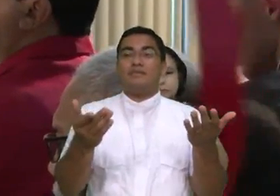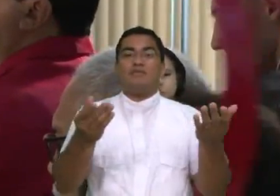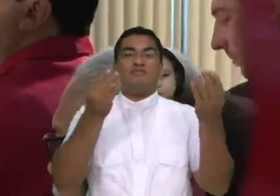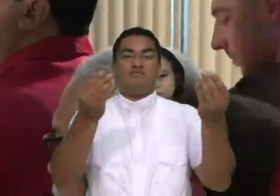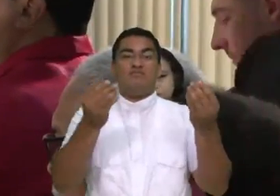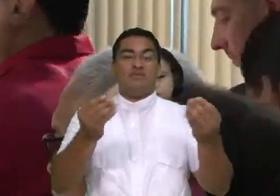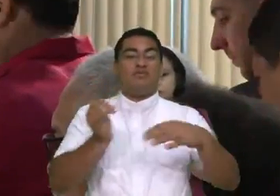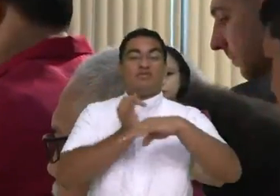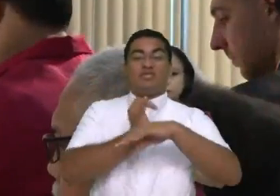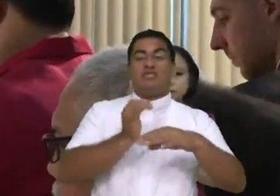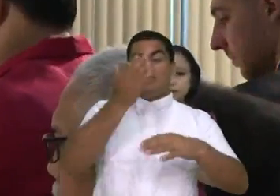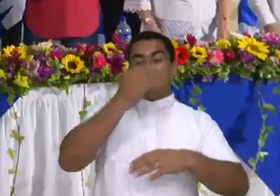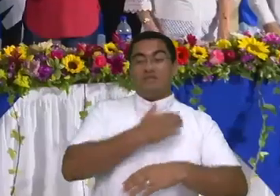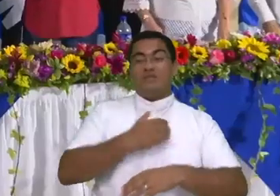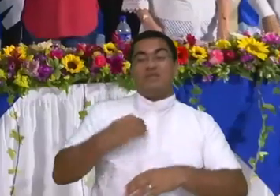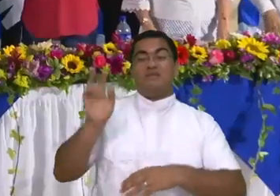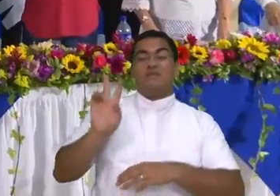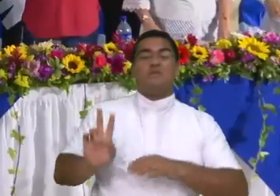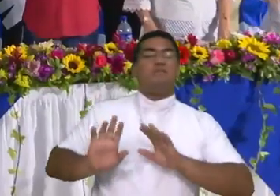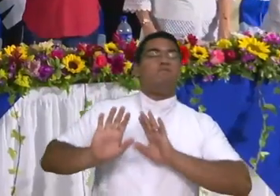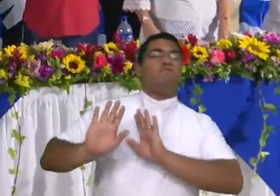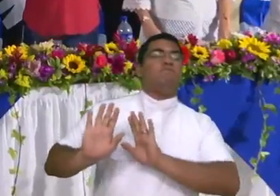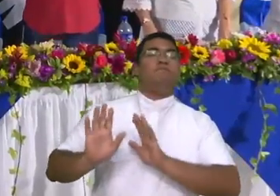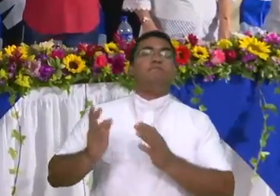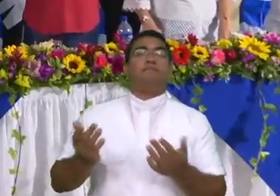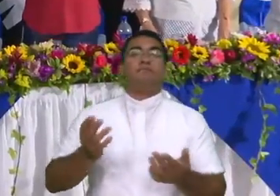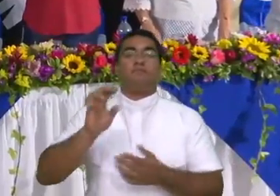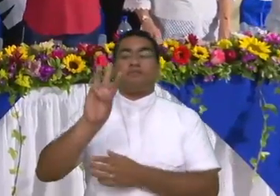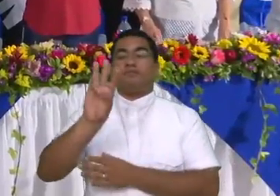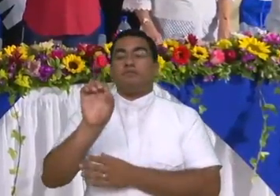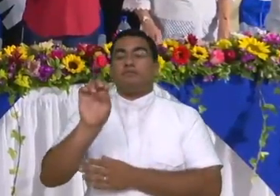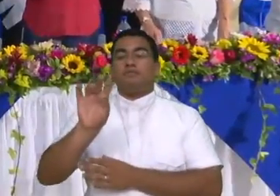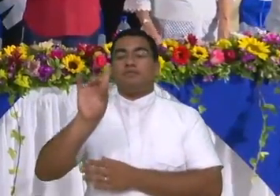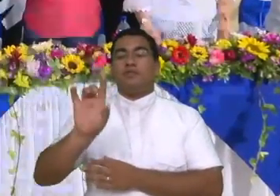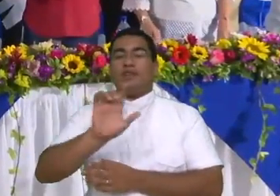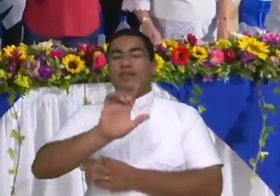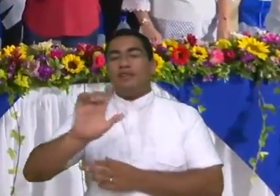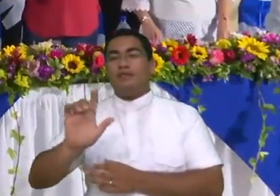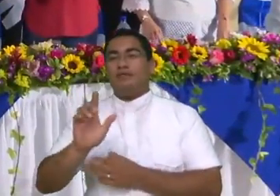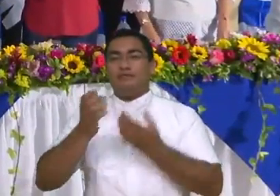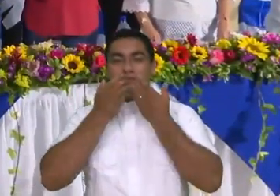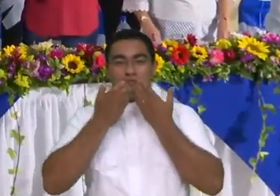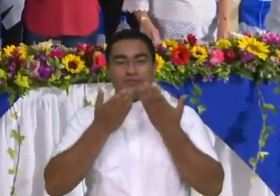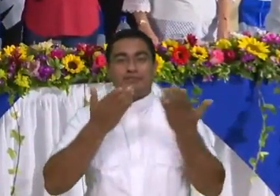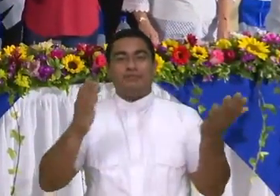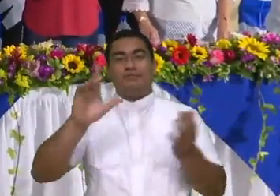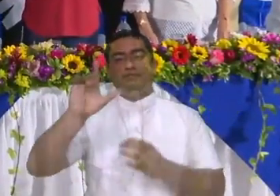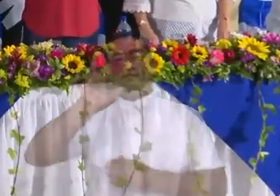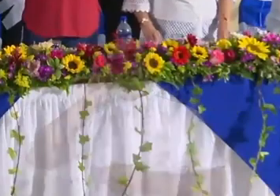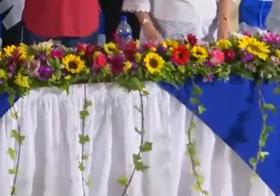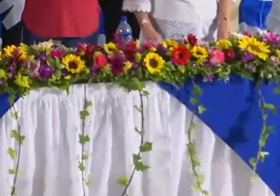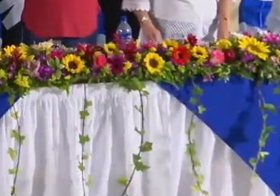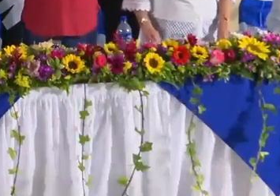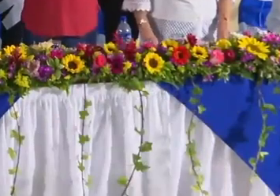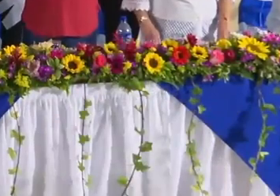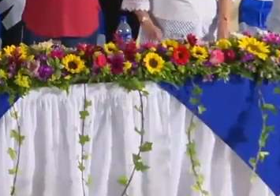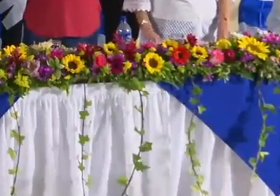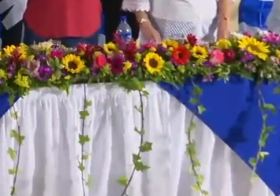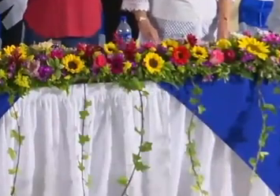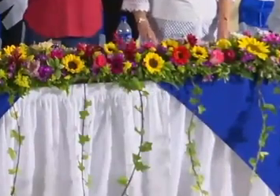de la Iglesia Católica Venezolana. Con cámara de Wendell Noguera para el Canal Parlamentario, informó Liz Escoto.